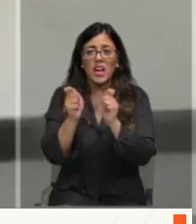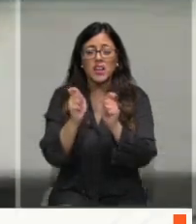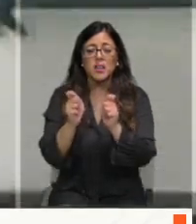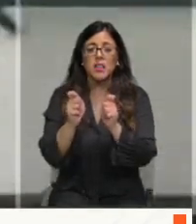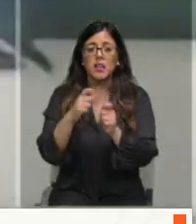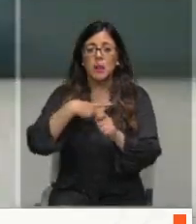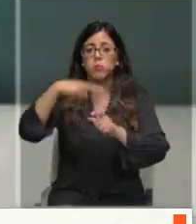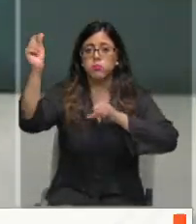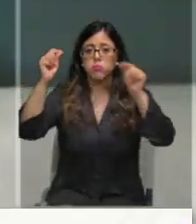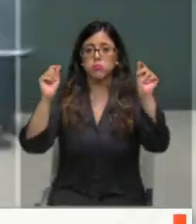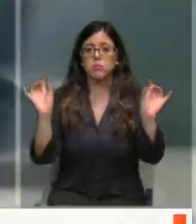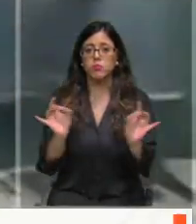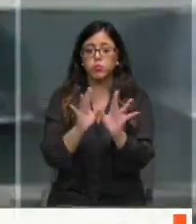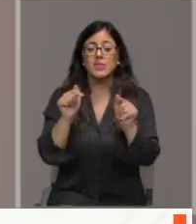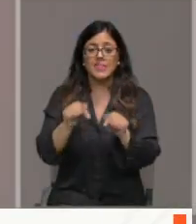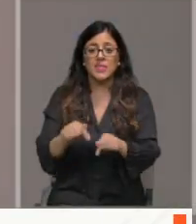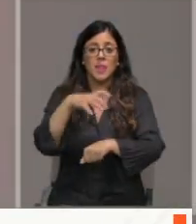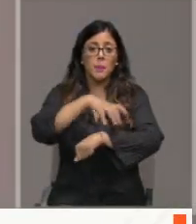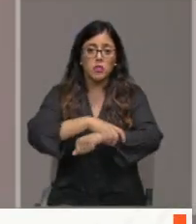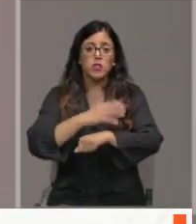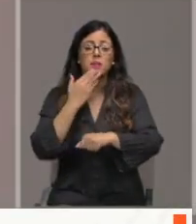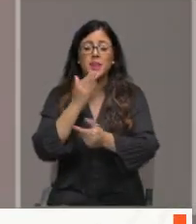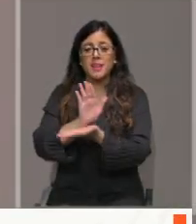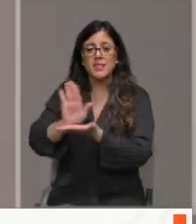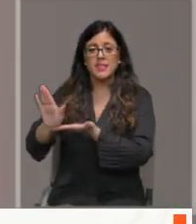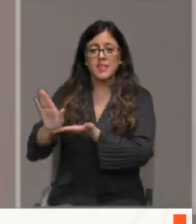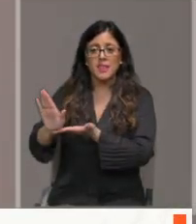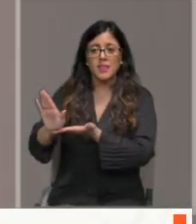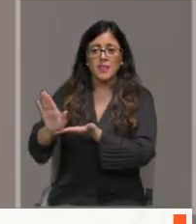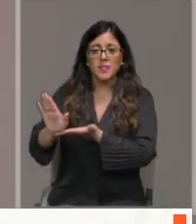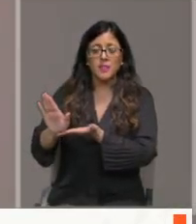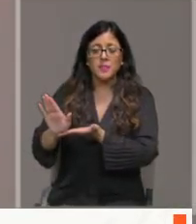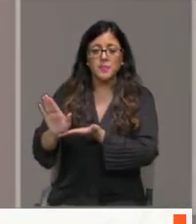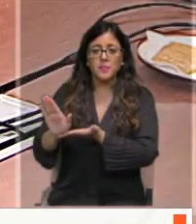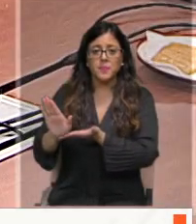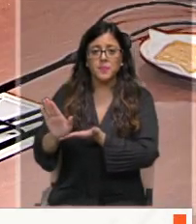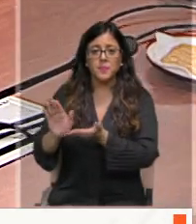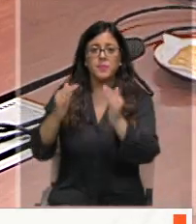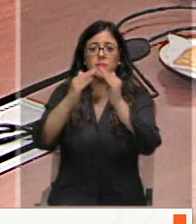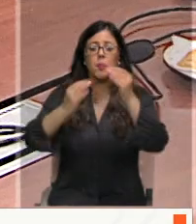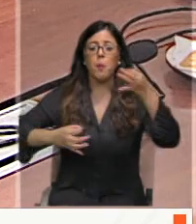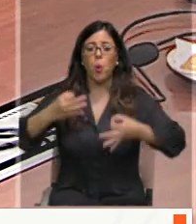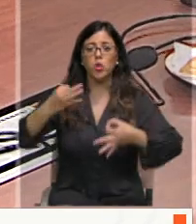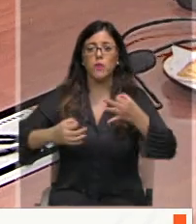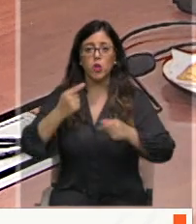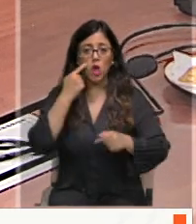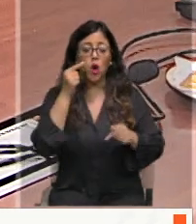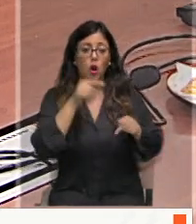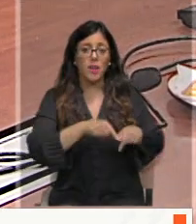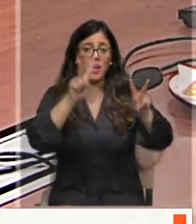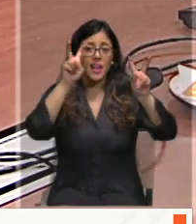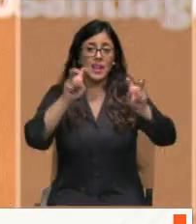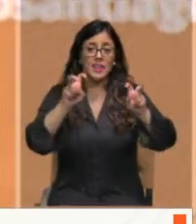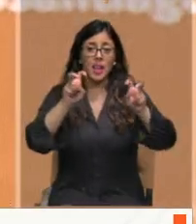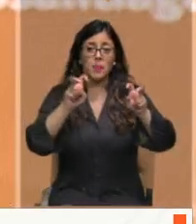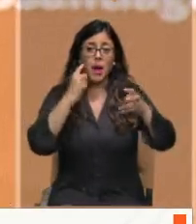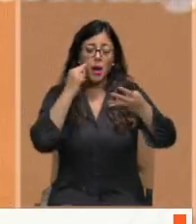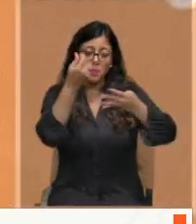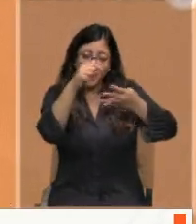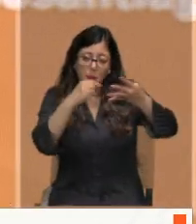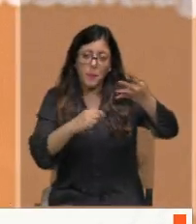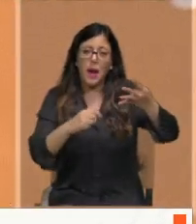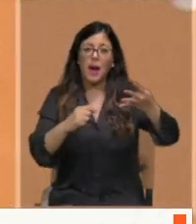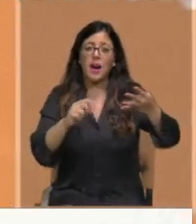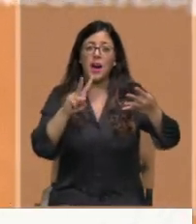fuga. Esta prisión preventiva también fue rechazada por el tribunal. El criterio Valencia sufrió un revés en